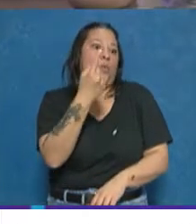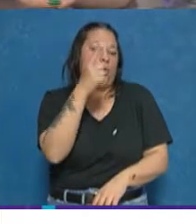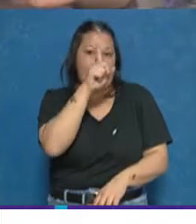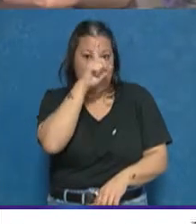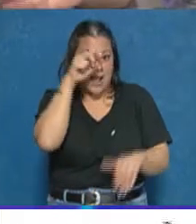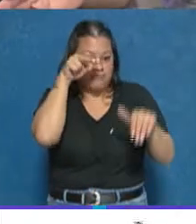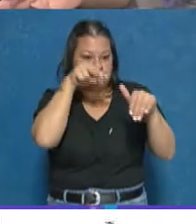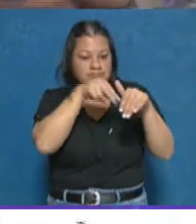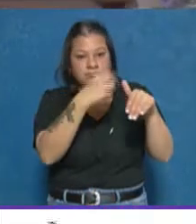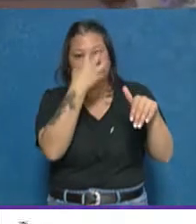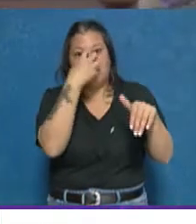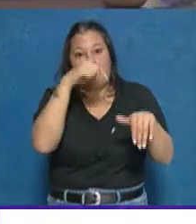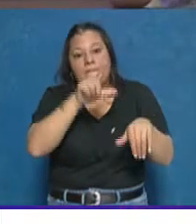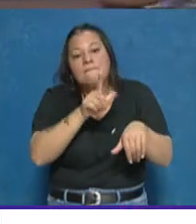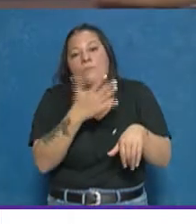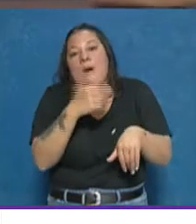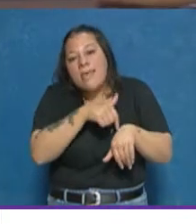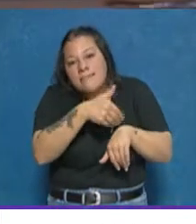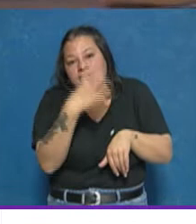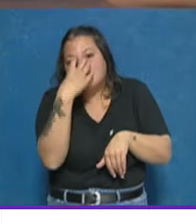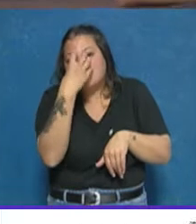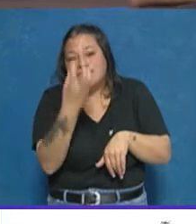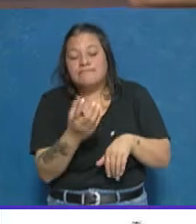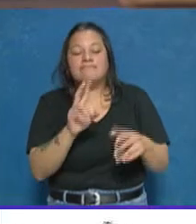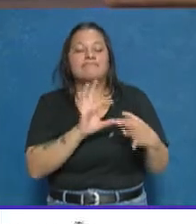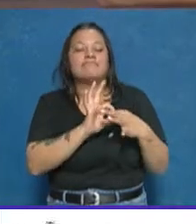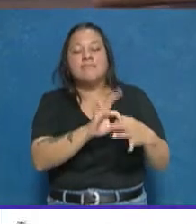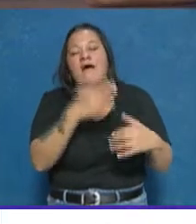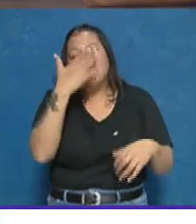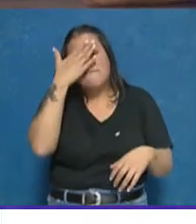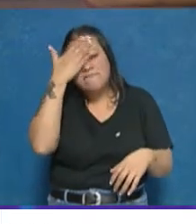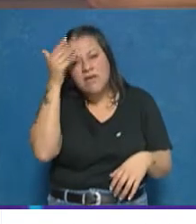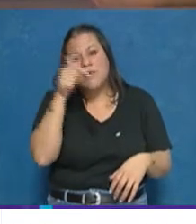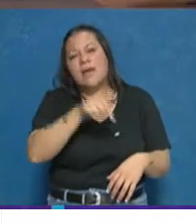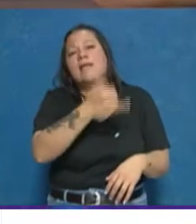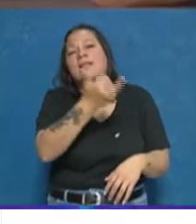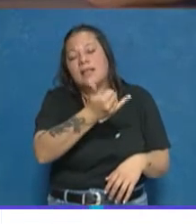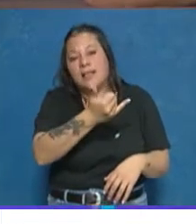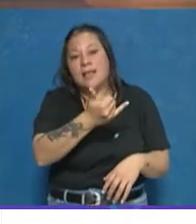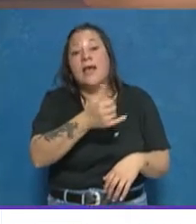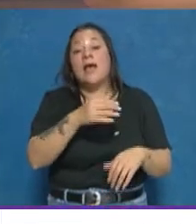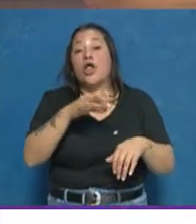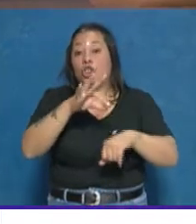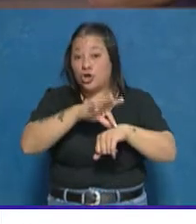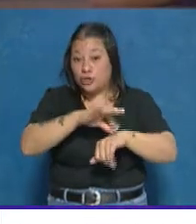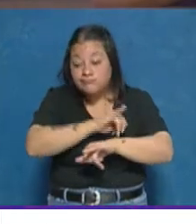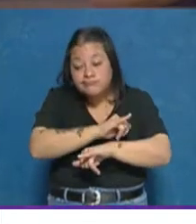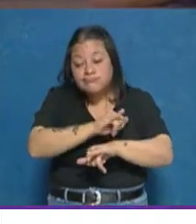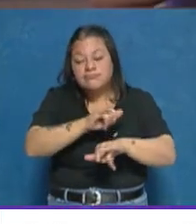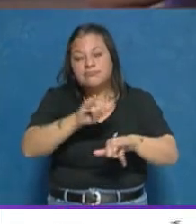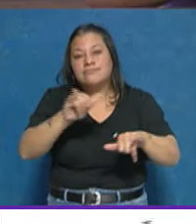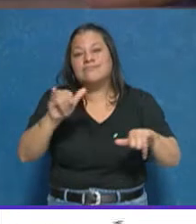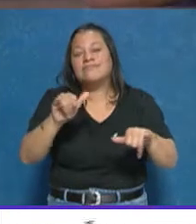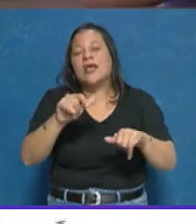el Hospital Central. Con respecto a los cuadros febriles que en algún momento sí presentó, el comunicado indica que son